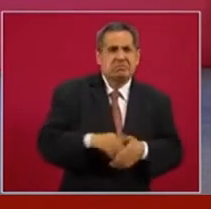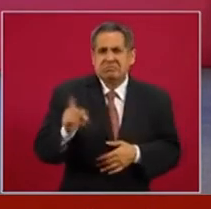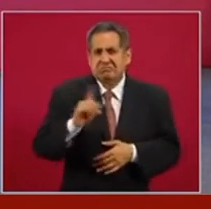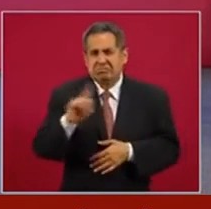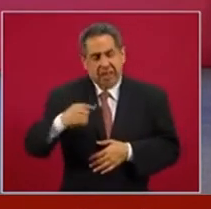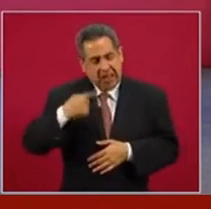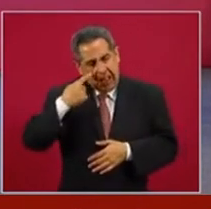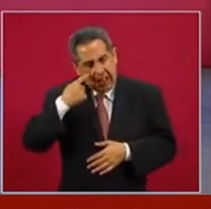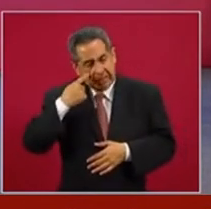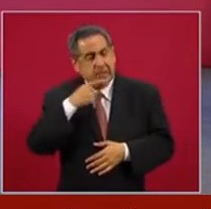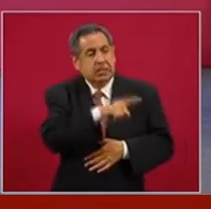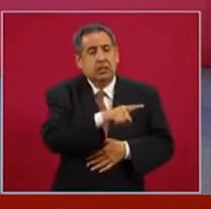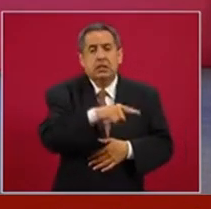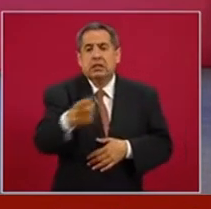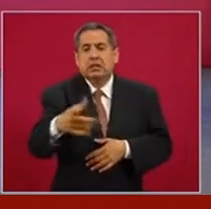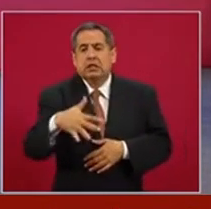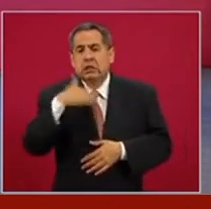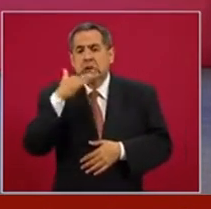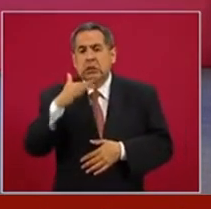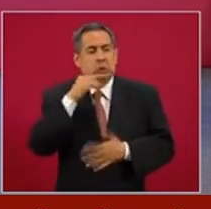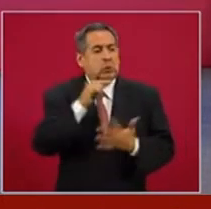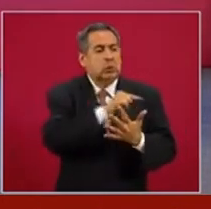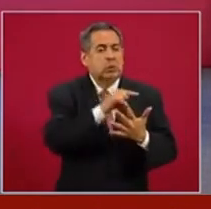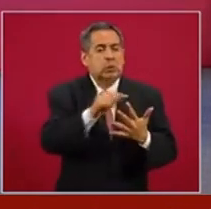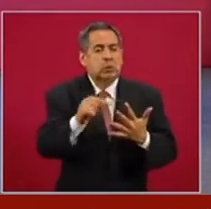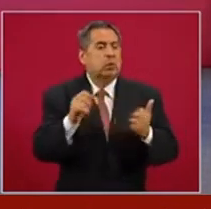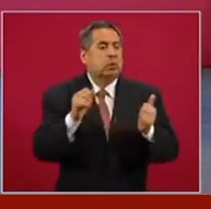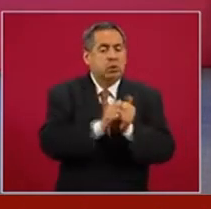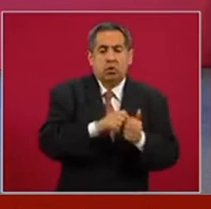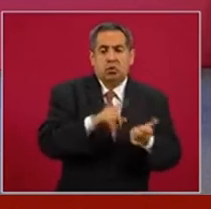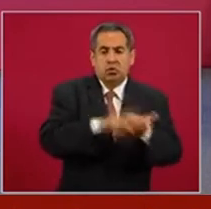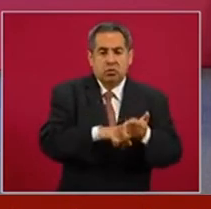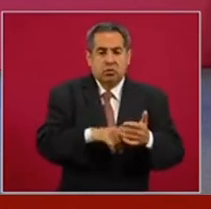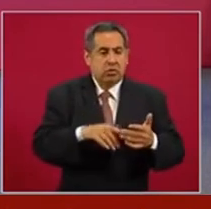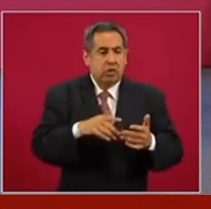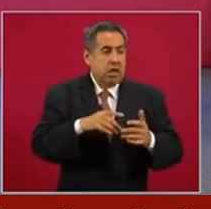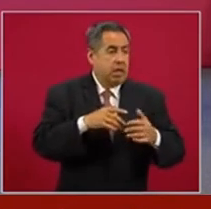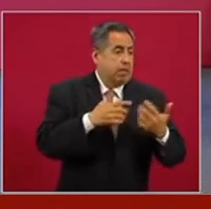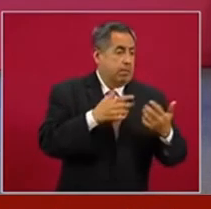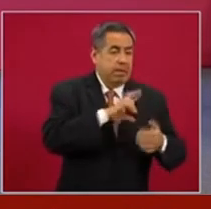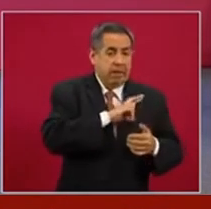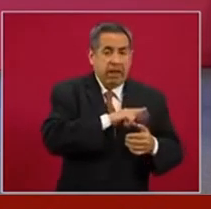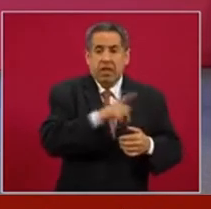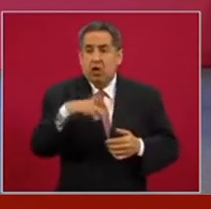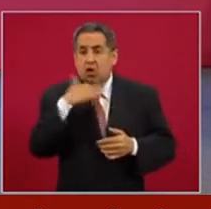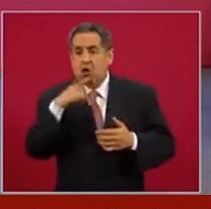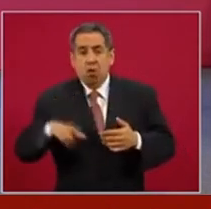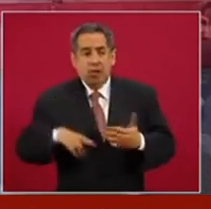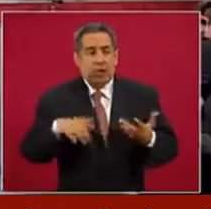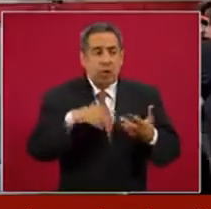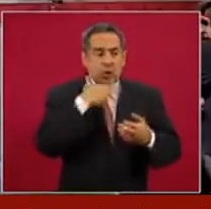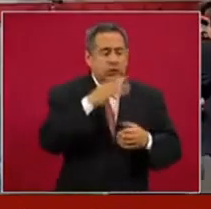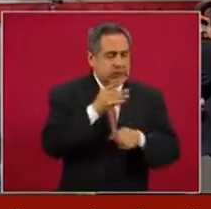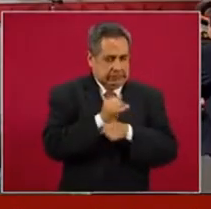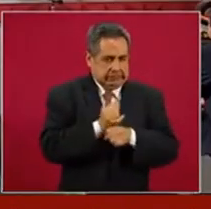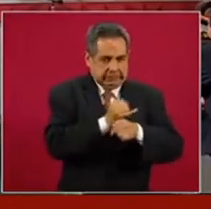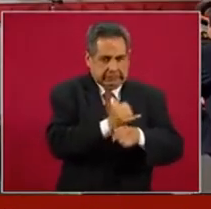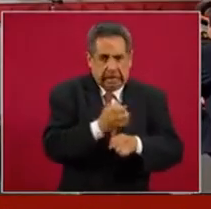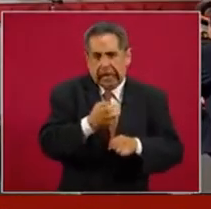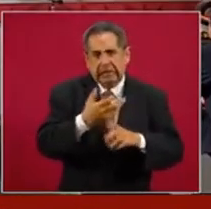los vínculos corruptos e inmorales entre el poder público y las empresas privadas, que fueron distintivo del régimen anterior,